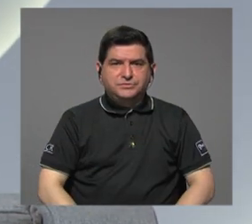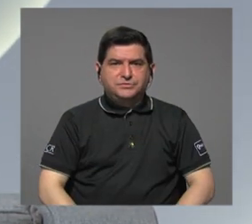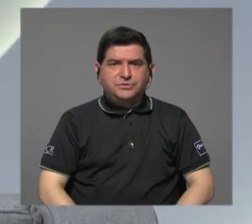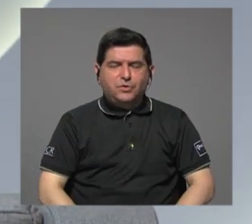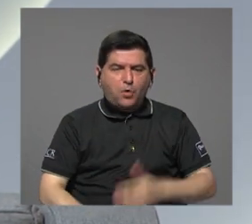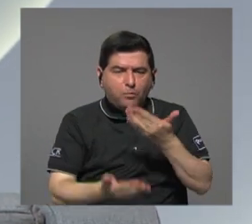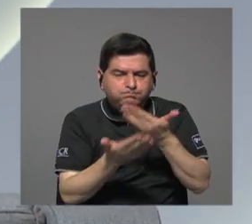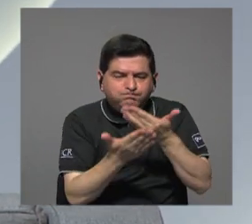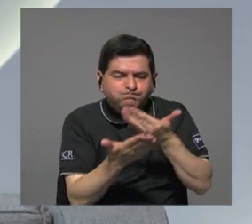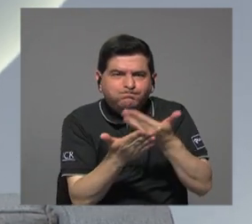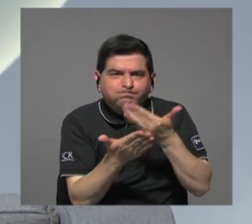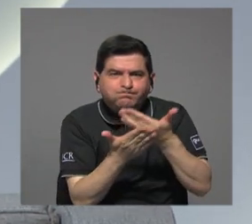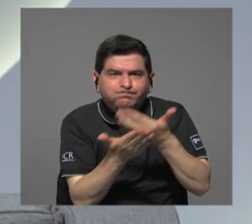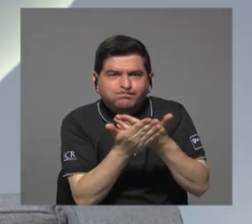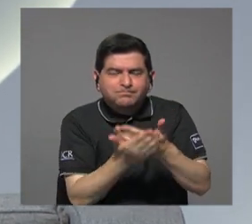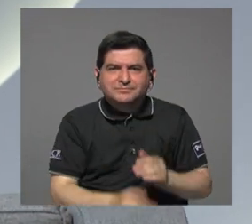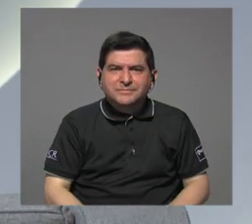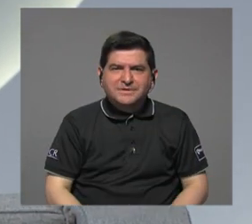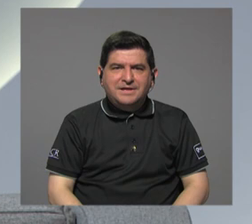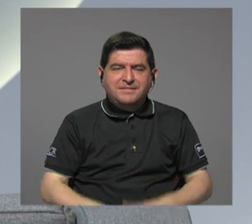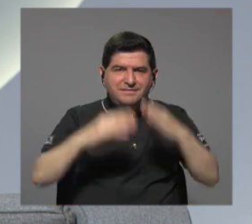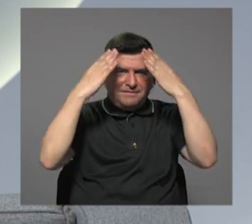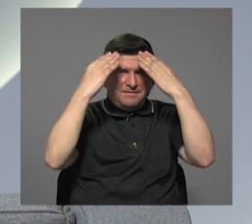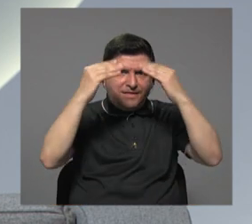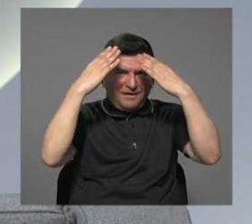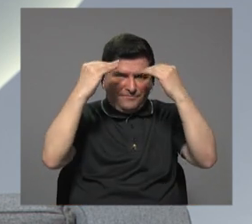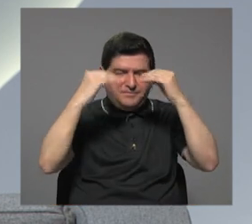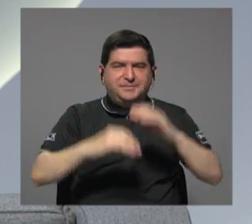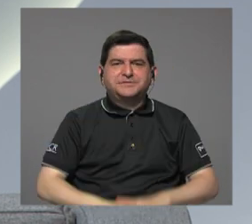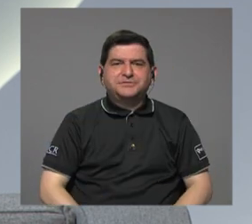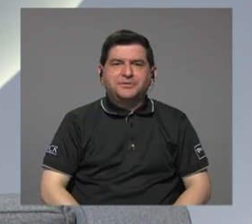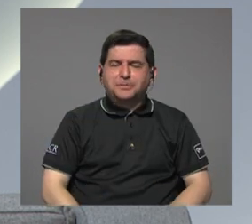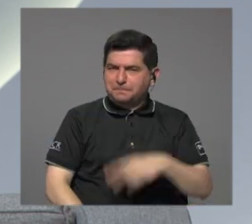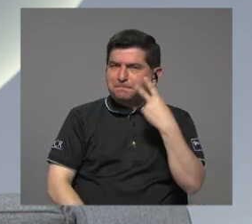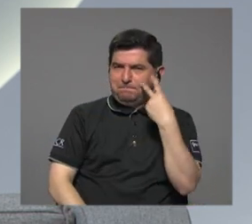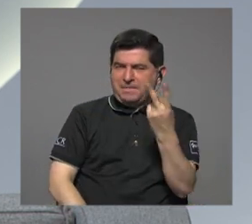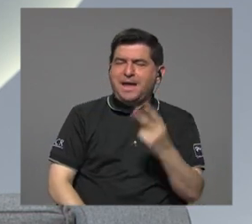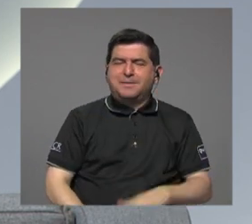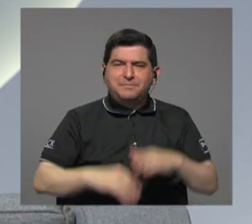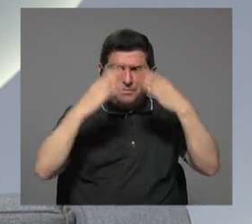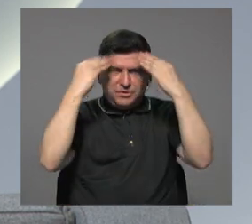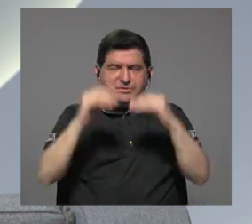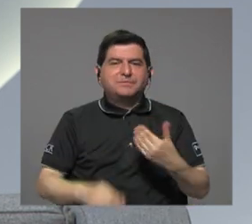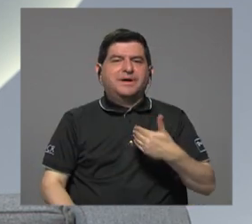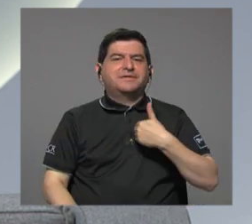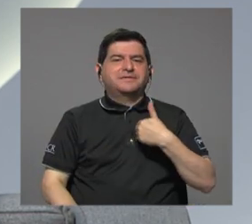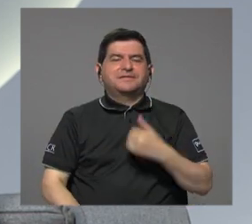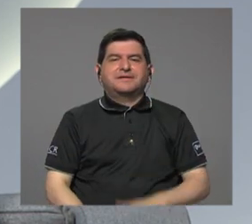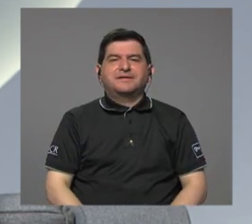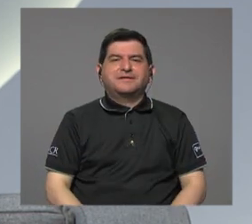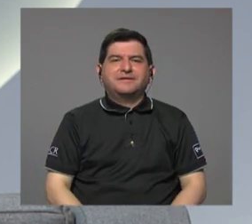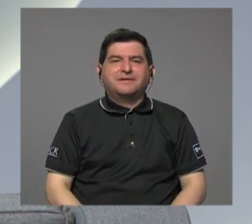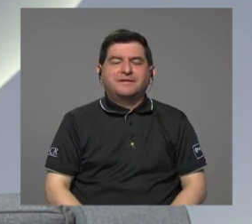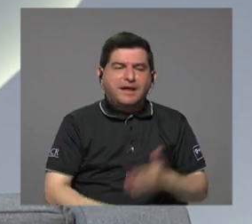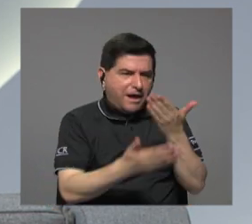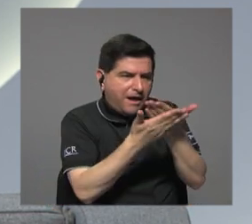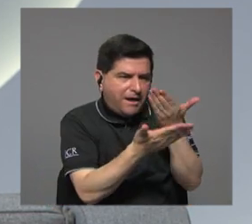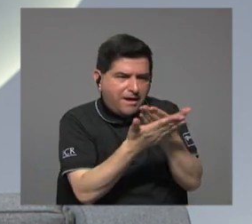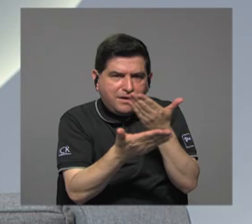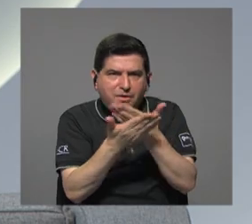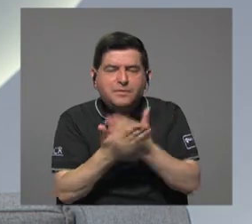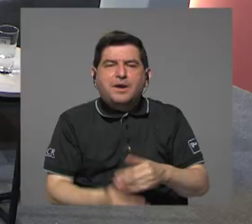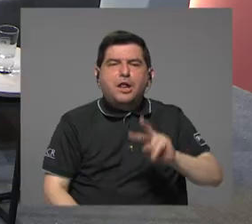verificación de datos así que vamos a ver cuál es la información que nos traen que verifican en